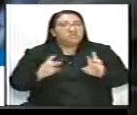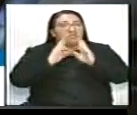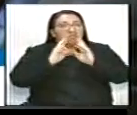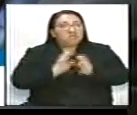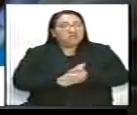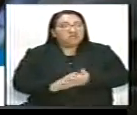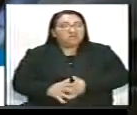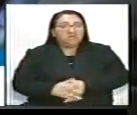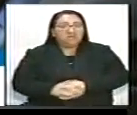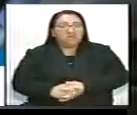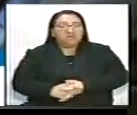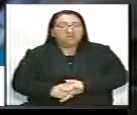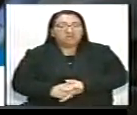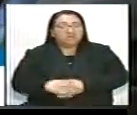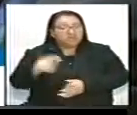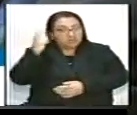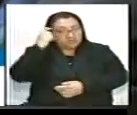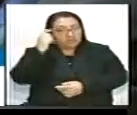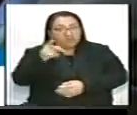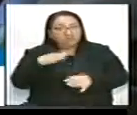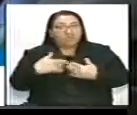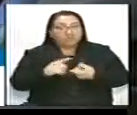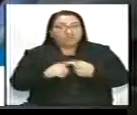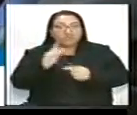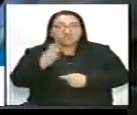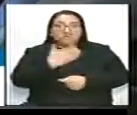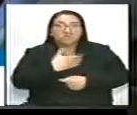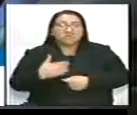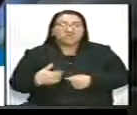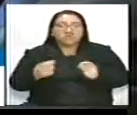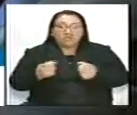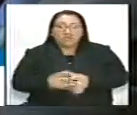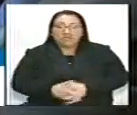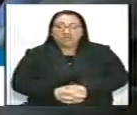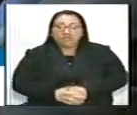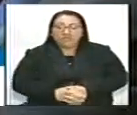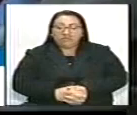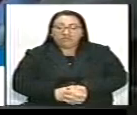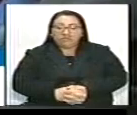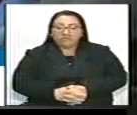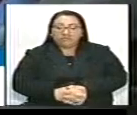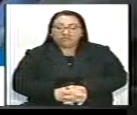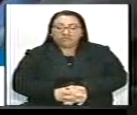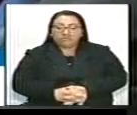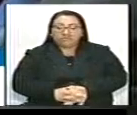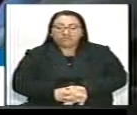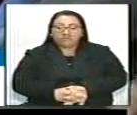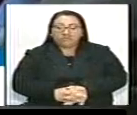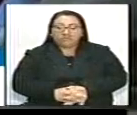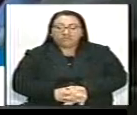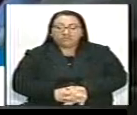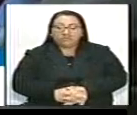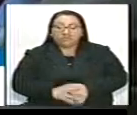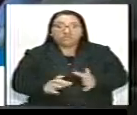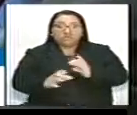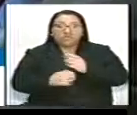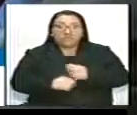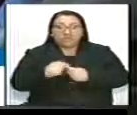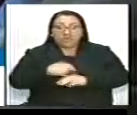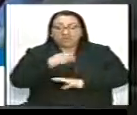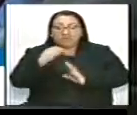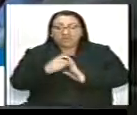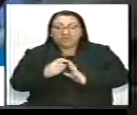respuesta. Pienso que usted podría, desde su presidencia y de su comisión, tomar la iniciativa para que este proyecto,